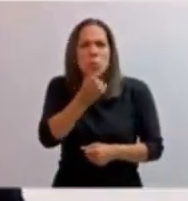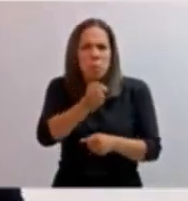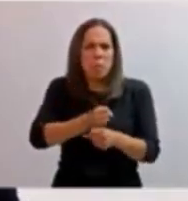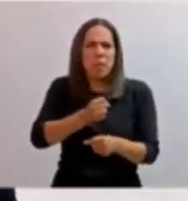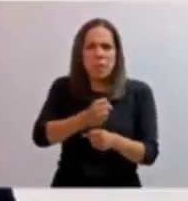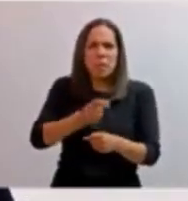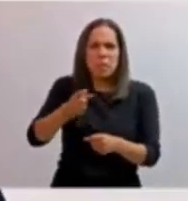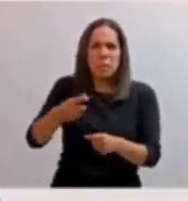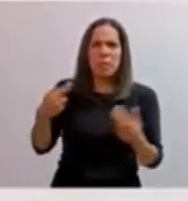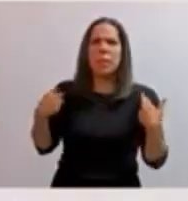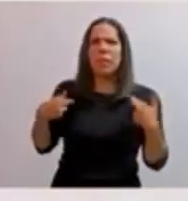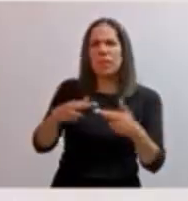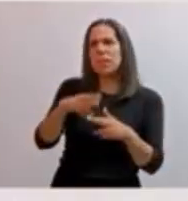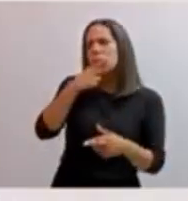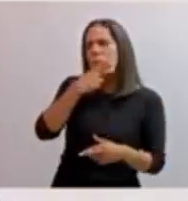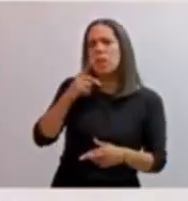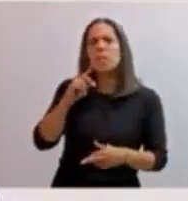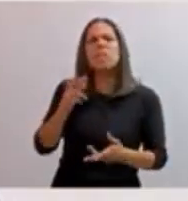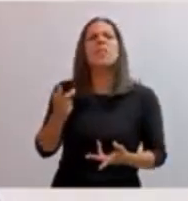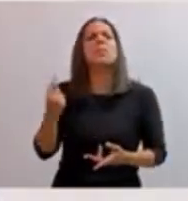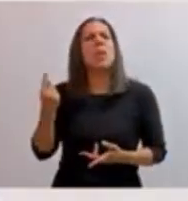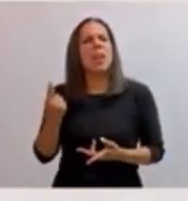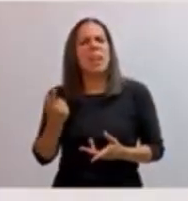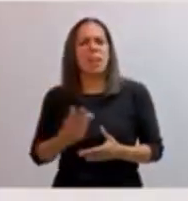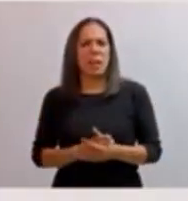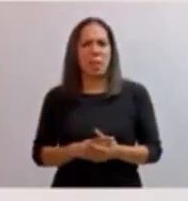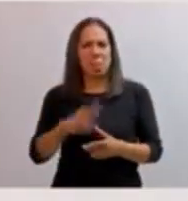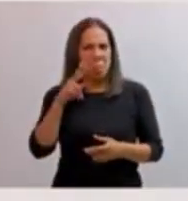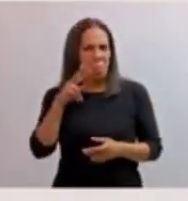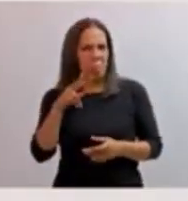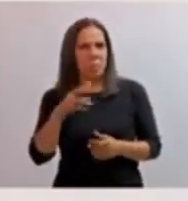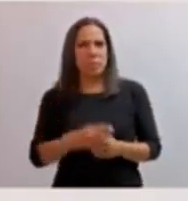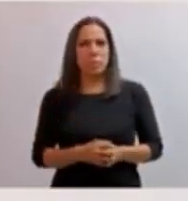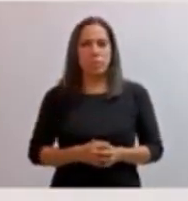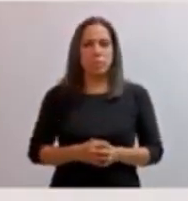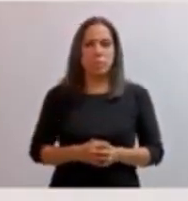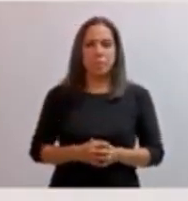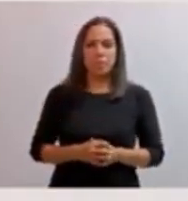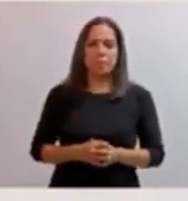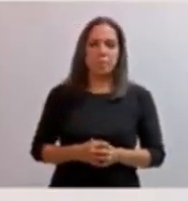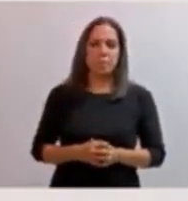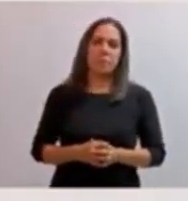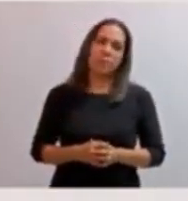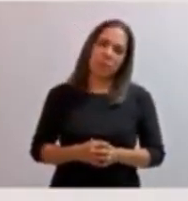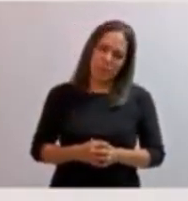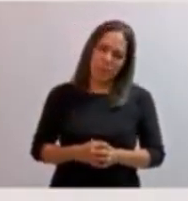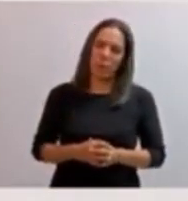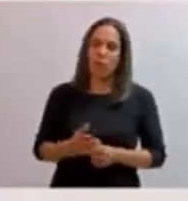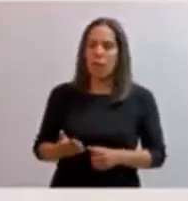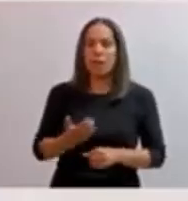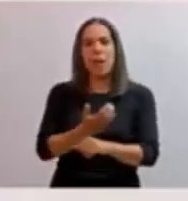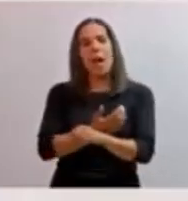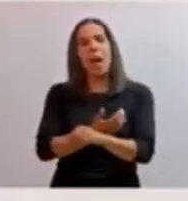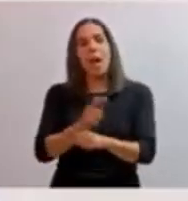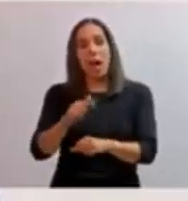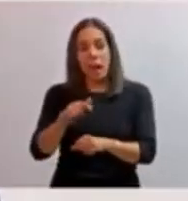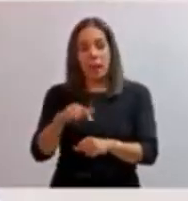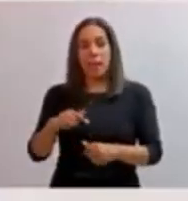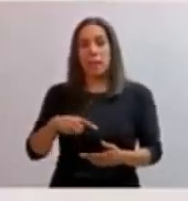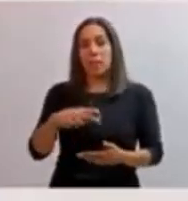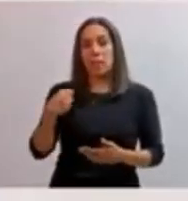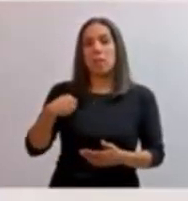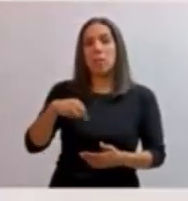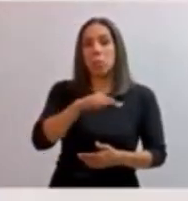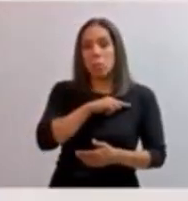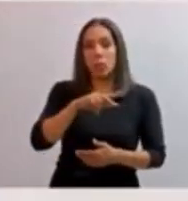con la parte de cómo hemos ido haciendo ese camino al andar en la zona escolar